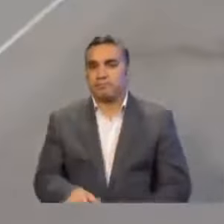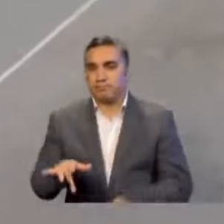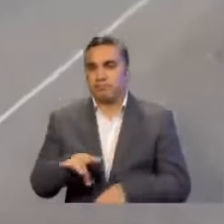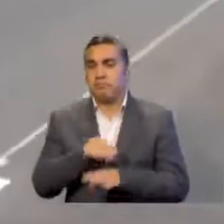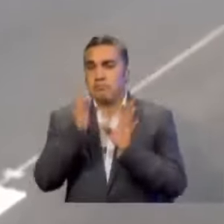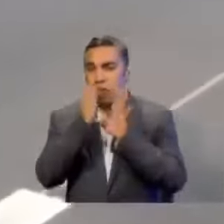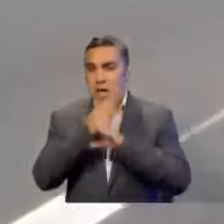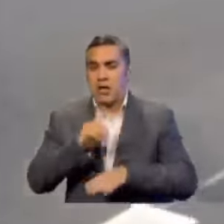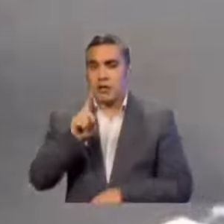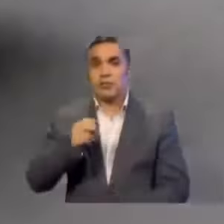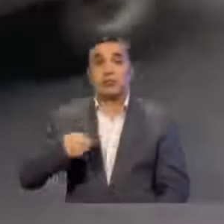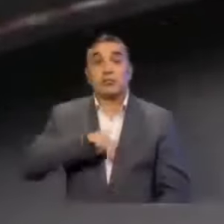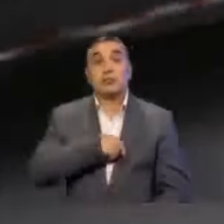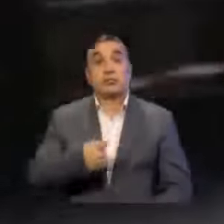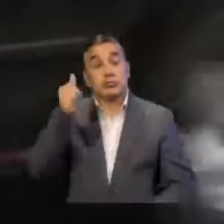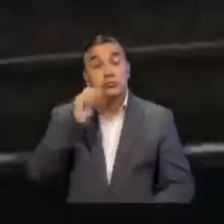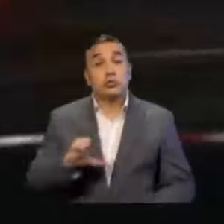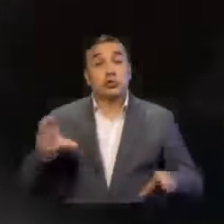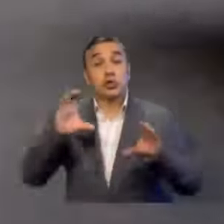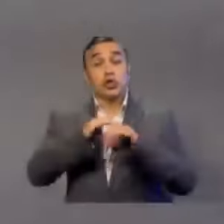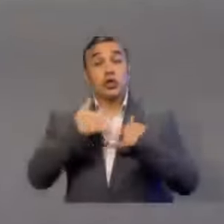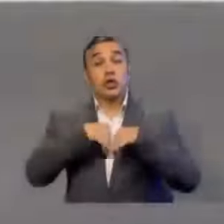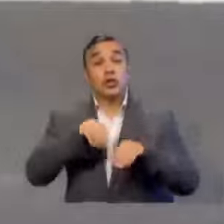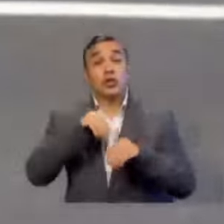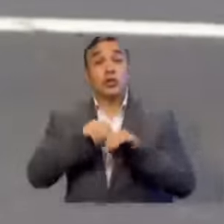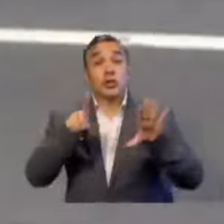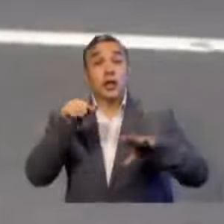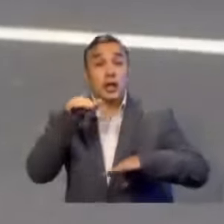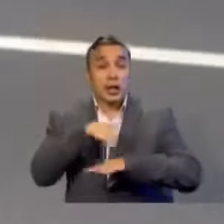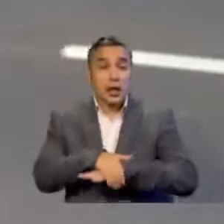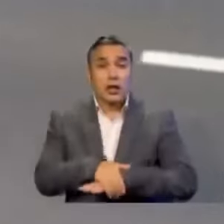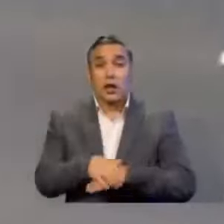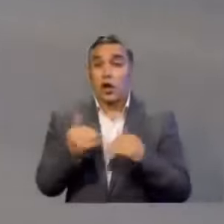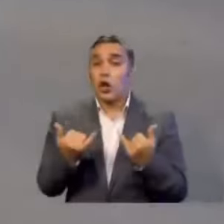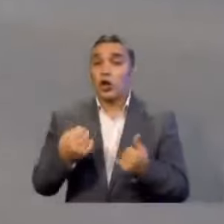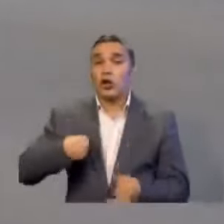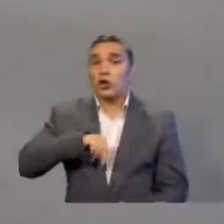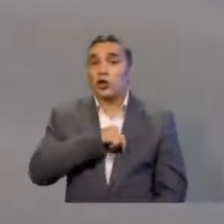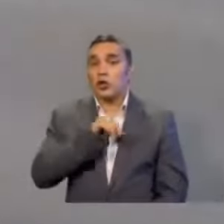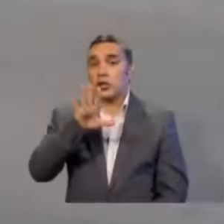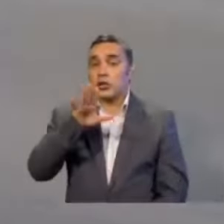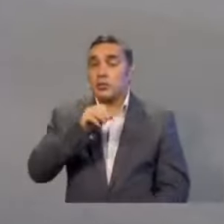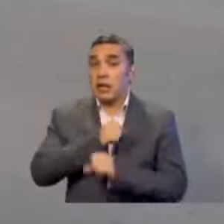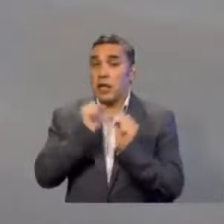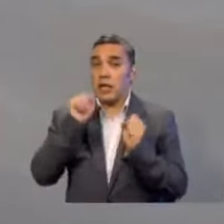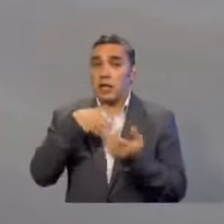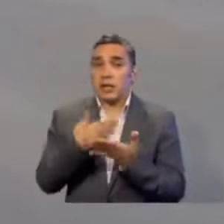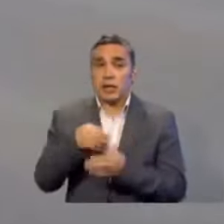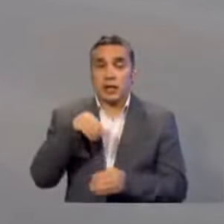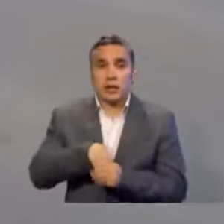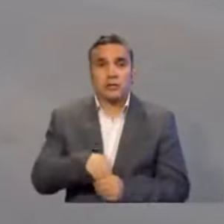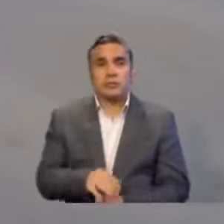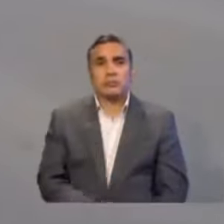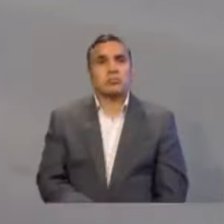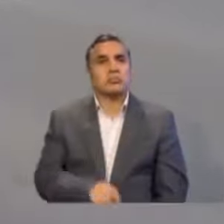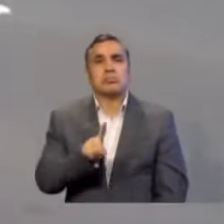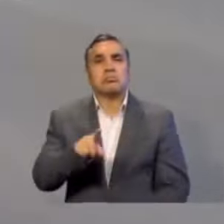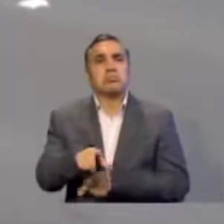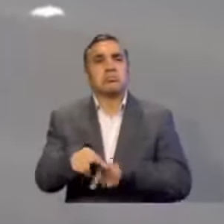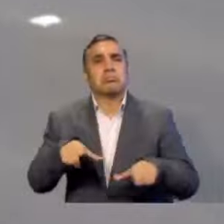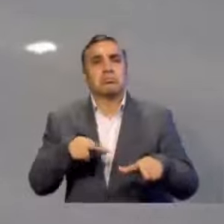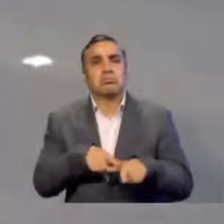de la madrugada, anoche también nos mantuvimos desde las 6 de la tarde, hoy día tenemos desde las 5 de la mañana, estamos aquí. ¿Cuáles son los